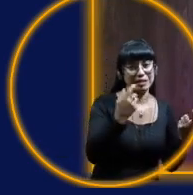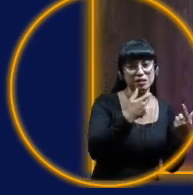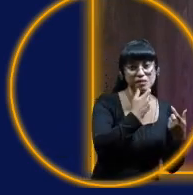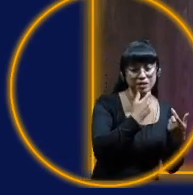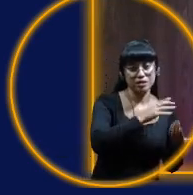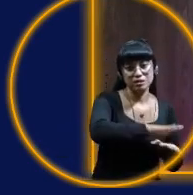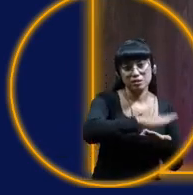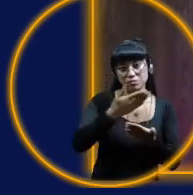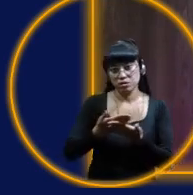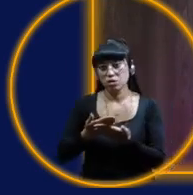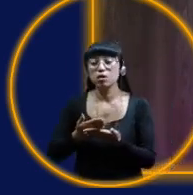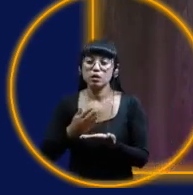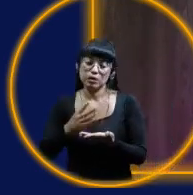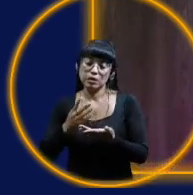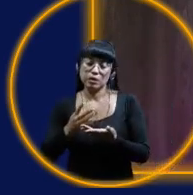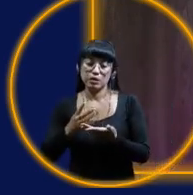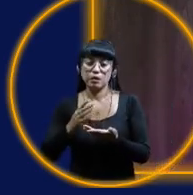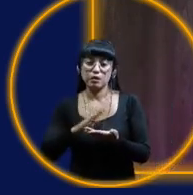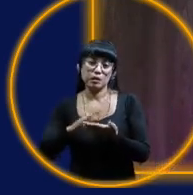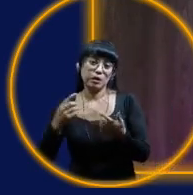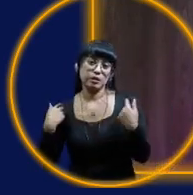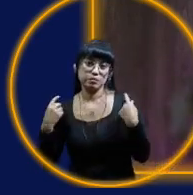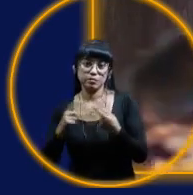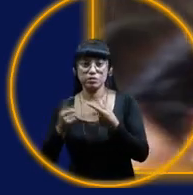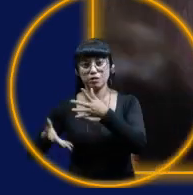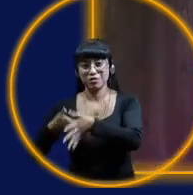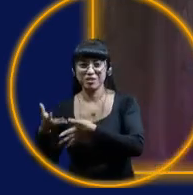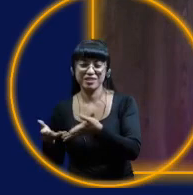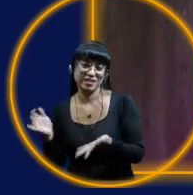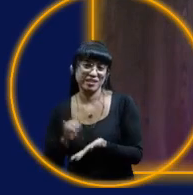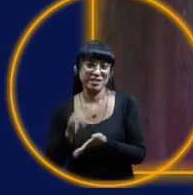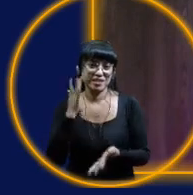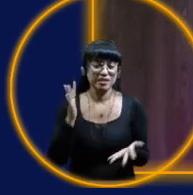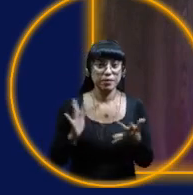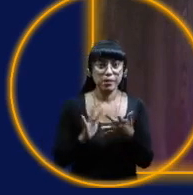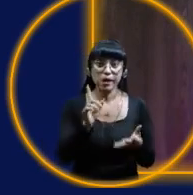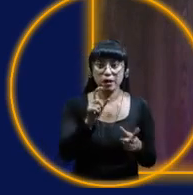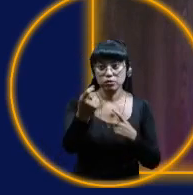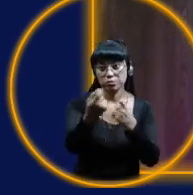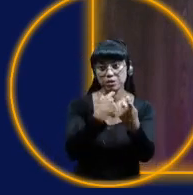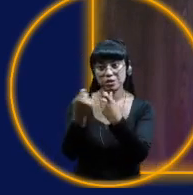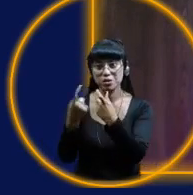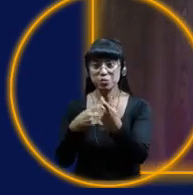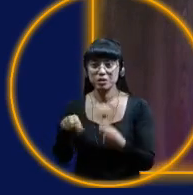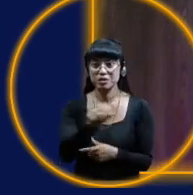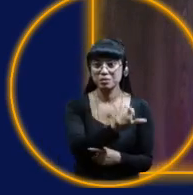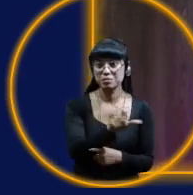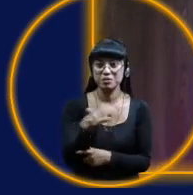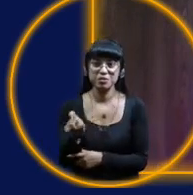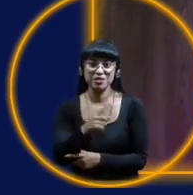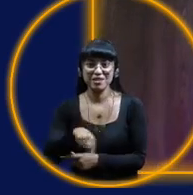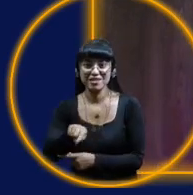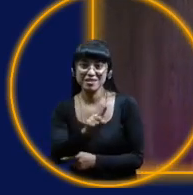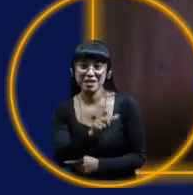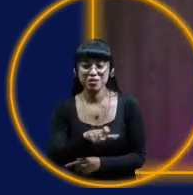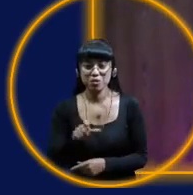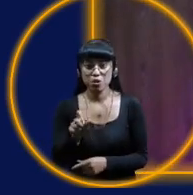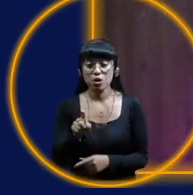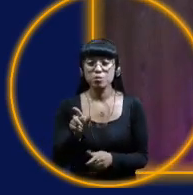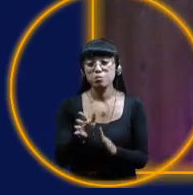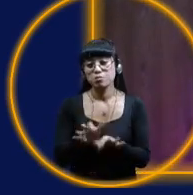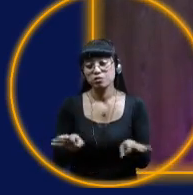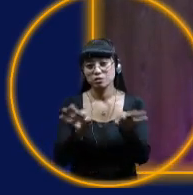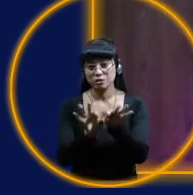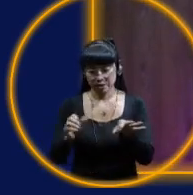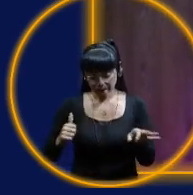unos 40 minutos más o menos y después vamos a abrir para preguntas al público. Así que pueden ir pensando en sus preguntas. Les recomiendo que lo